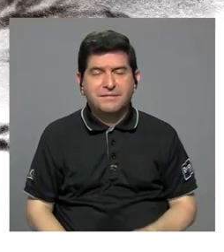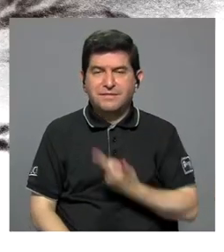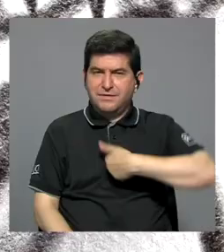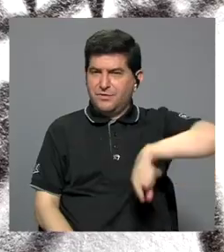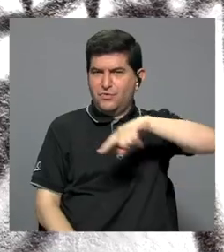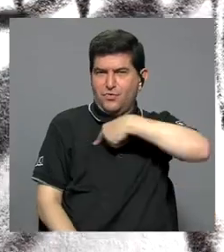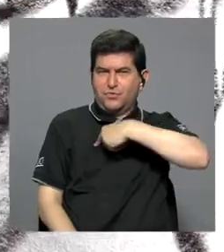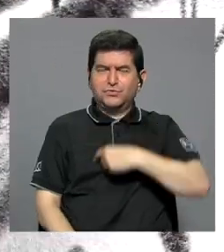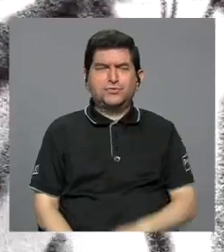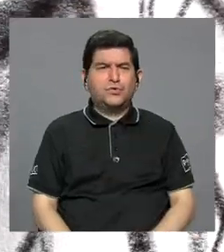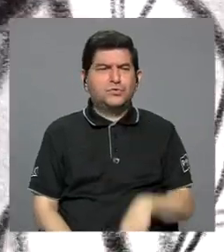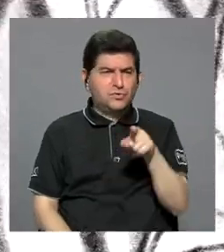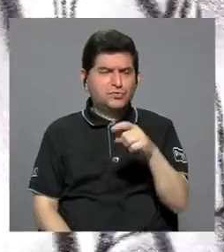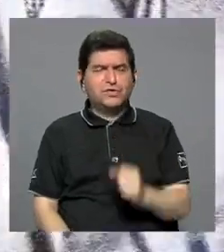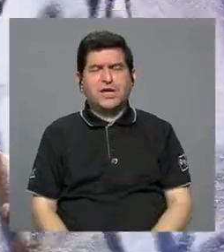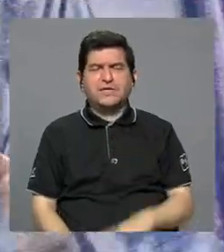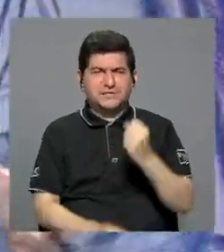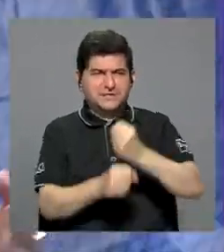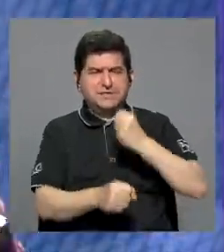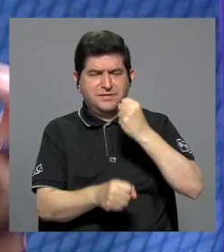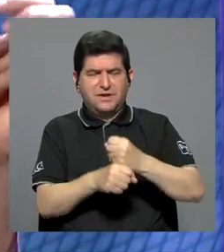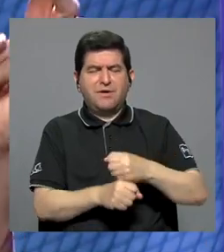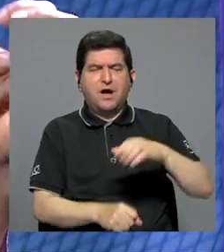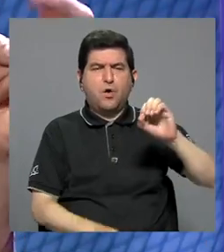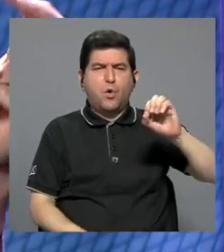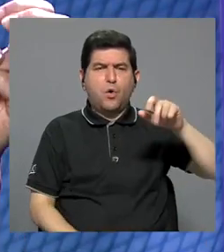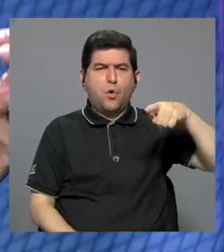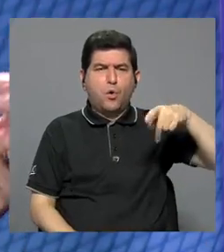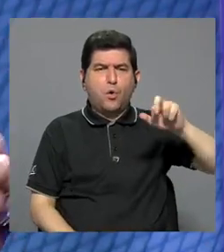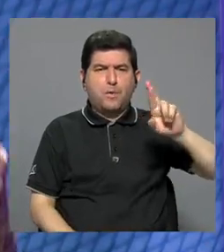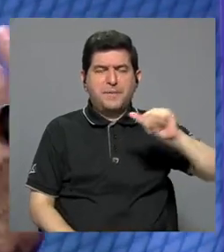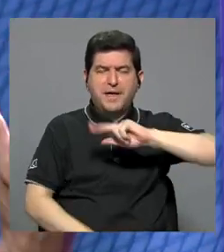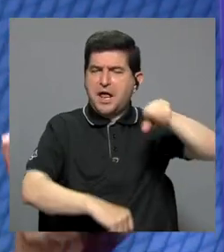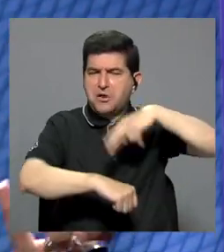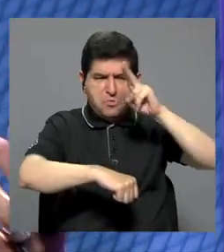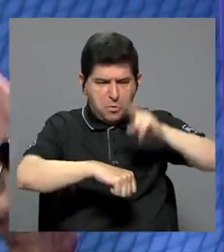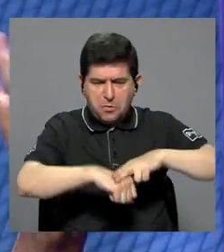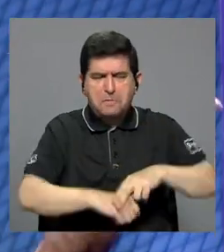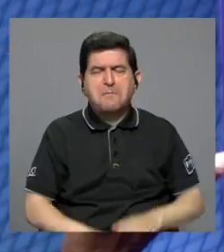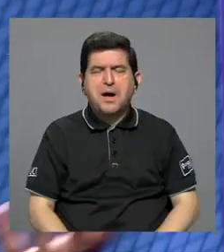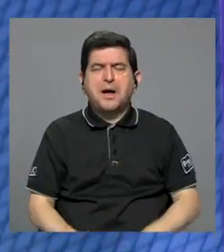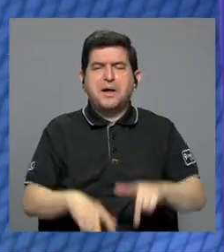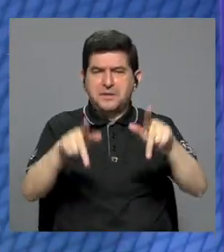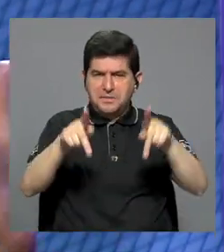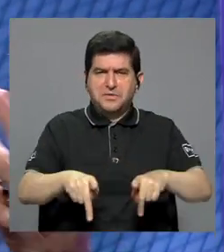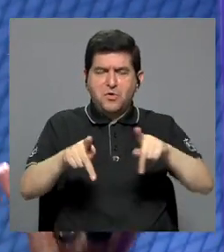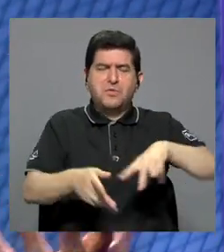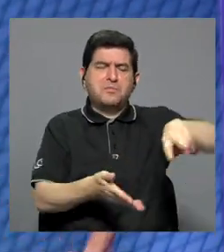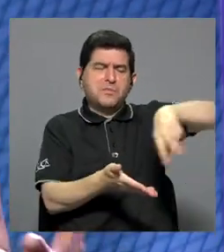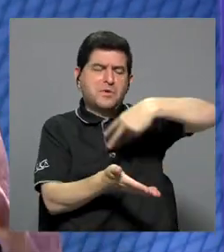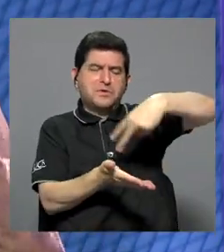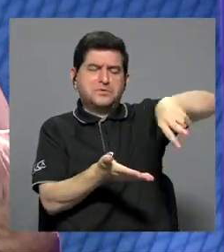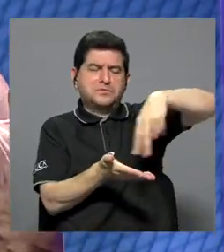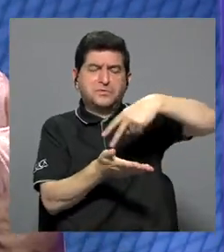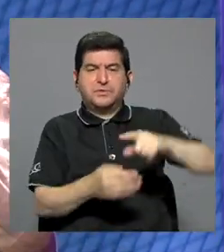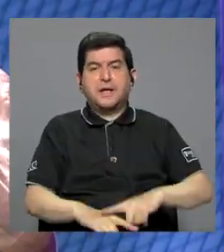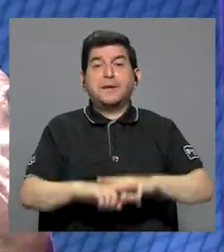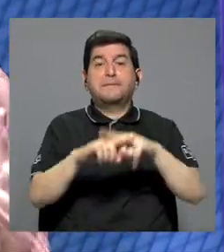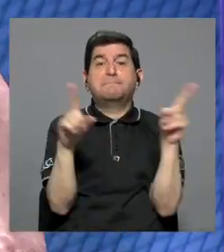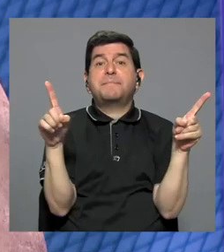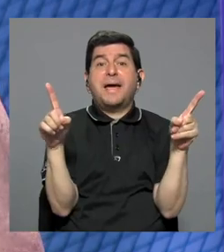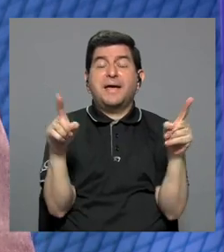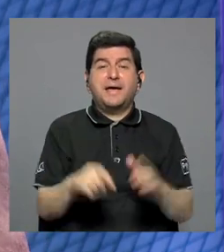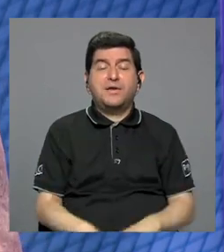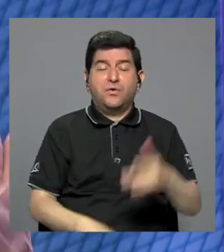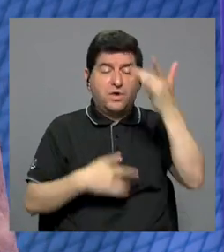Nosotros íbamos a montar esta ópera de manera, llamémosle normal, o sea, escénica, con gente, bailarines, etcétera. Pero